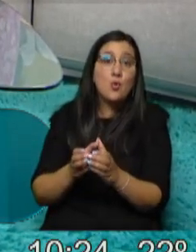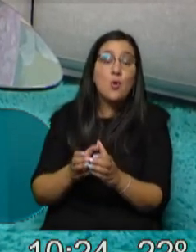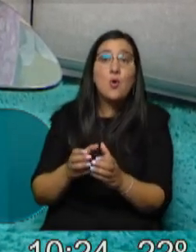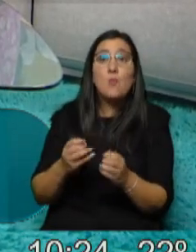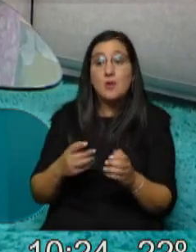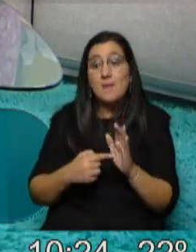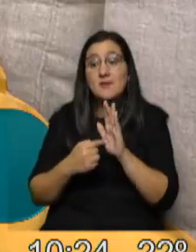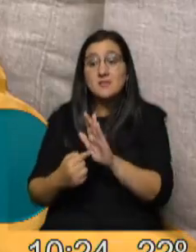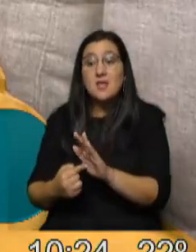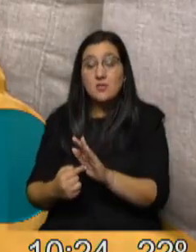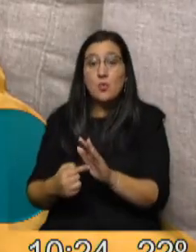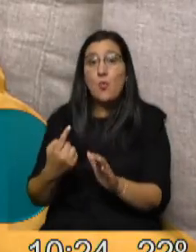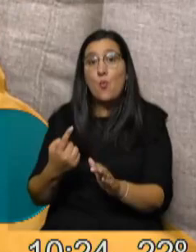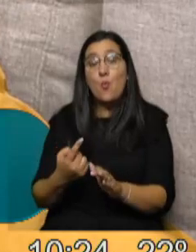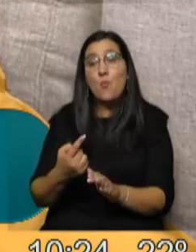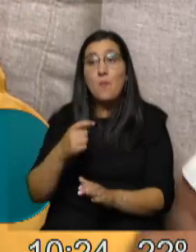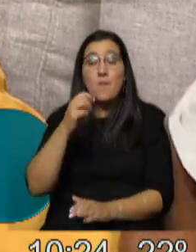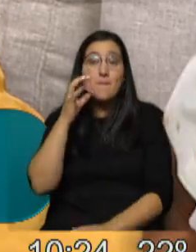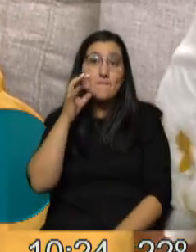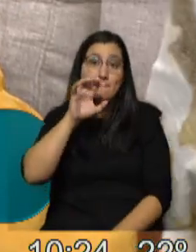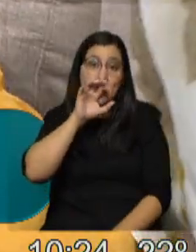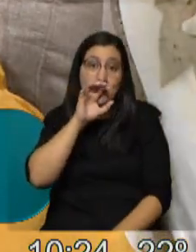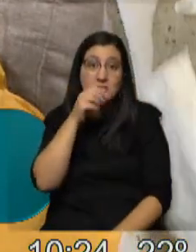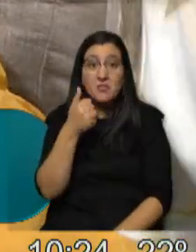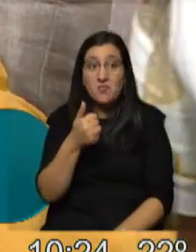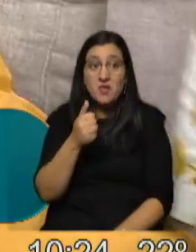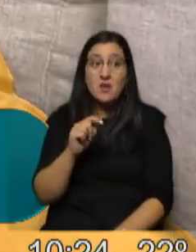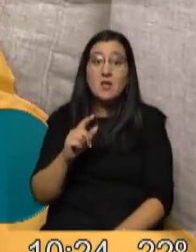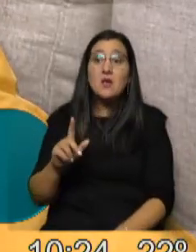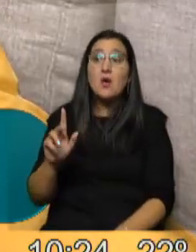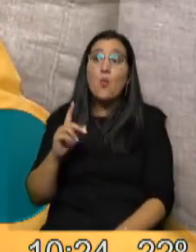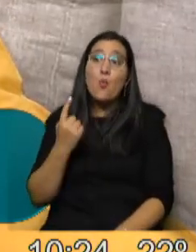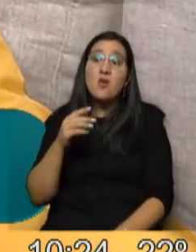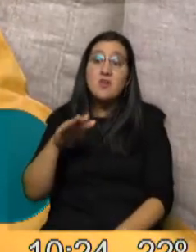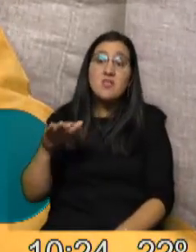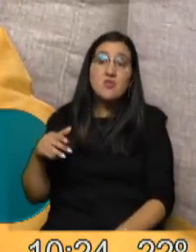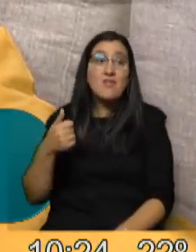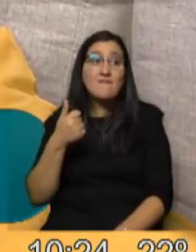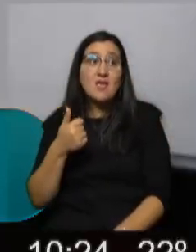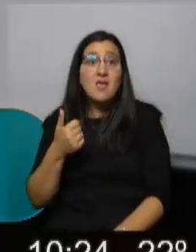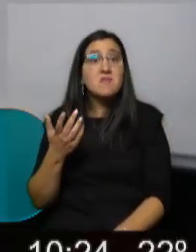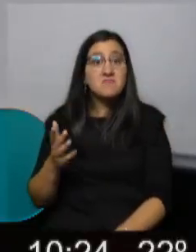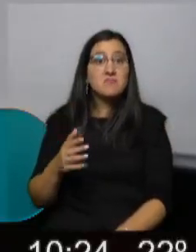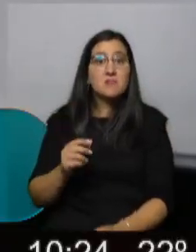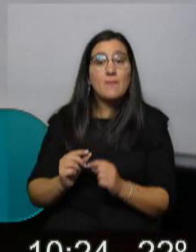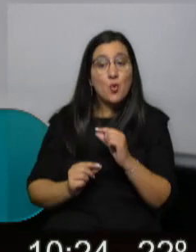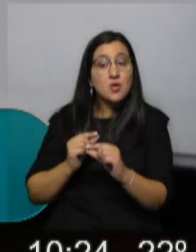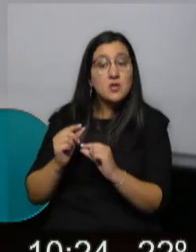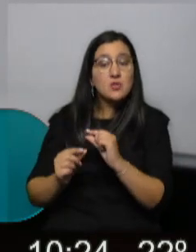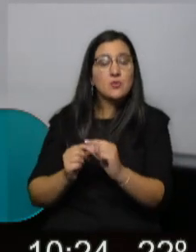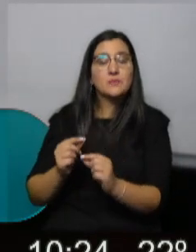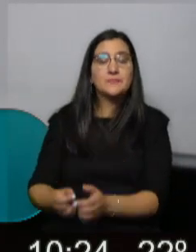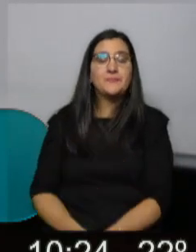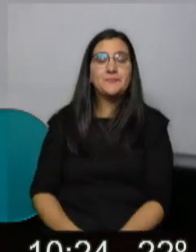hembra, hay un niño y aparece y tiene ciertas conductas filiativas, por lo tanto de a poco se va sumando. El problema es cuando eso no sucede. Dos cosas. Por un